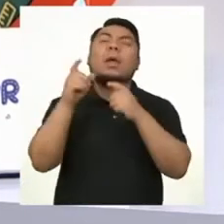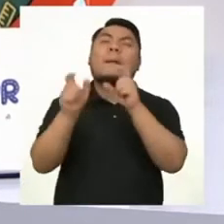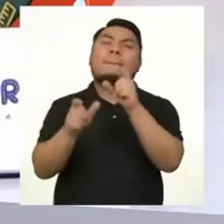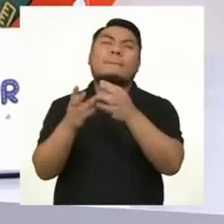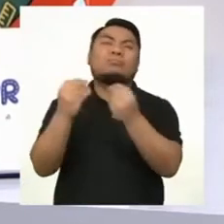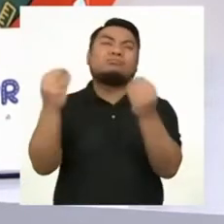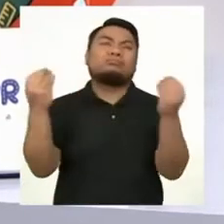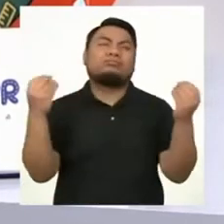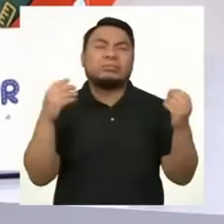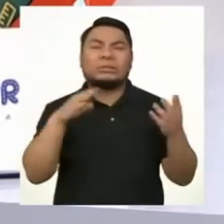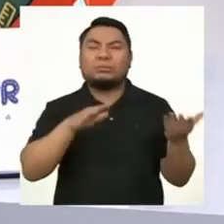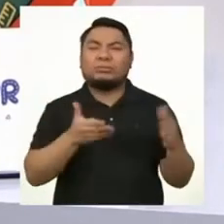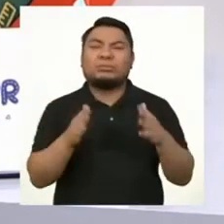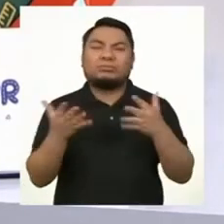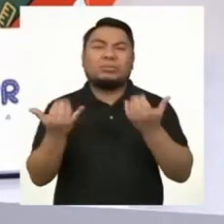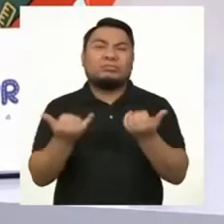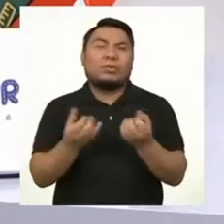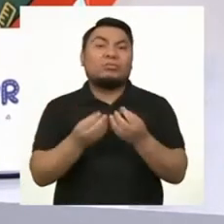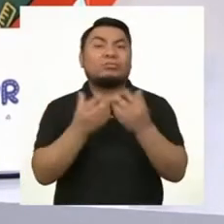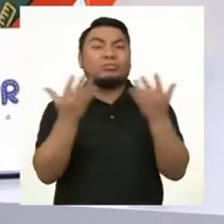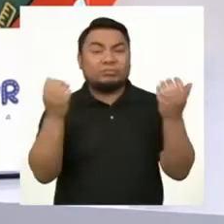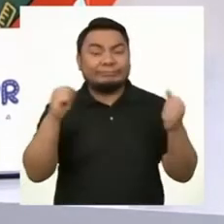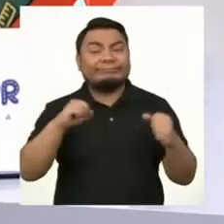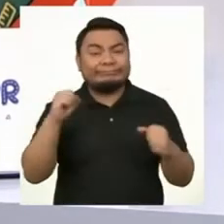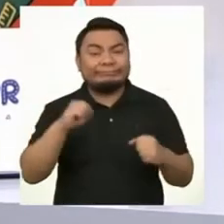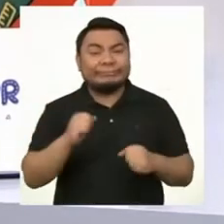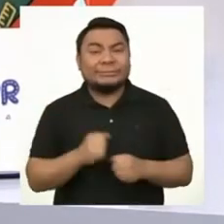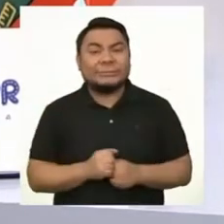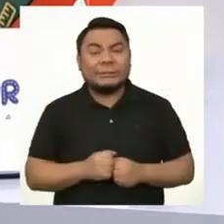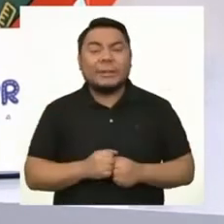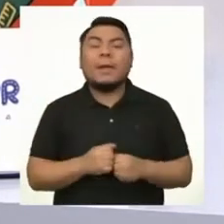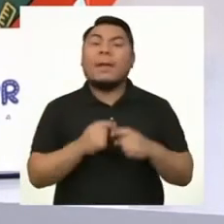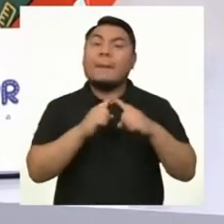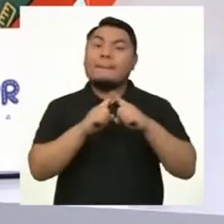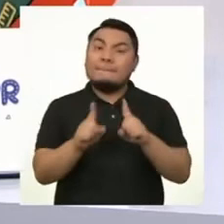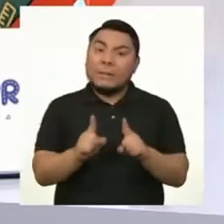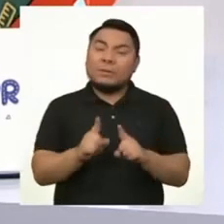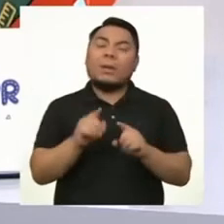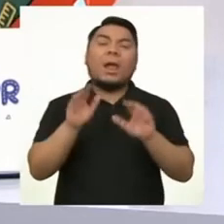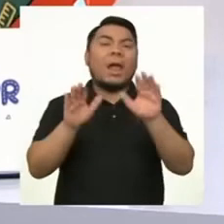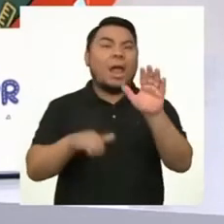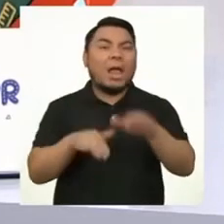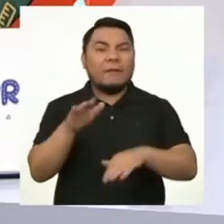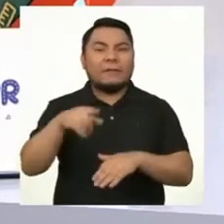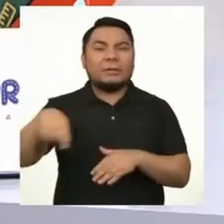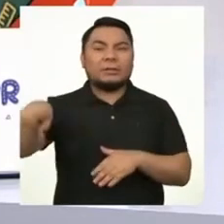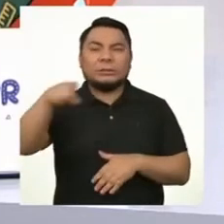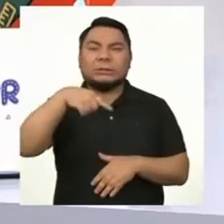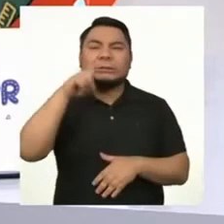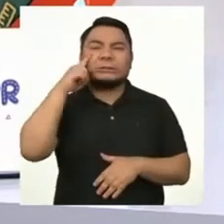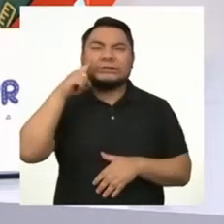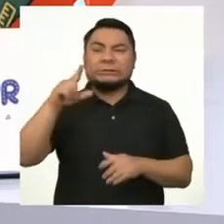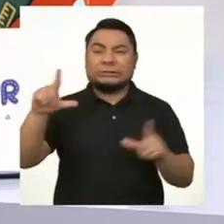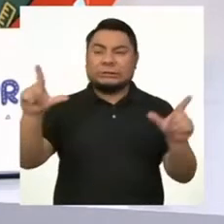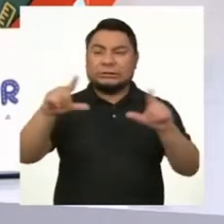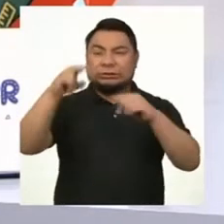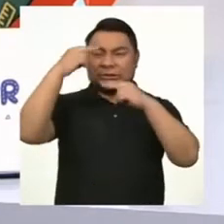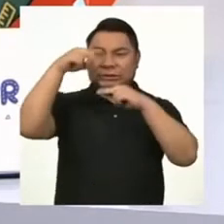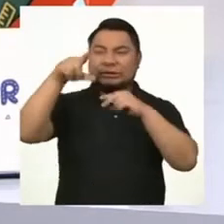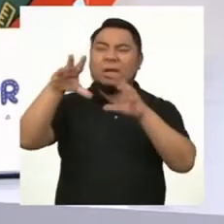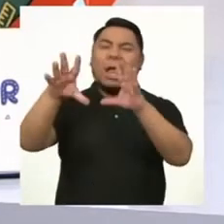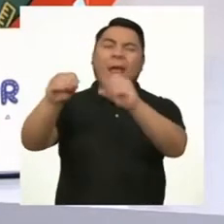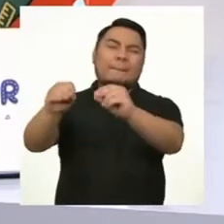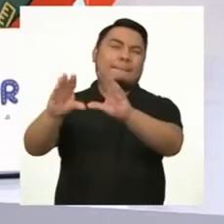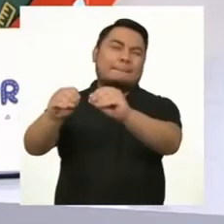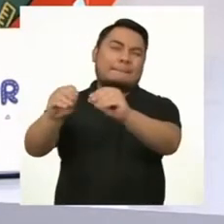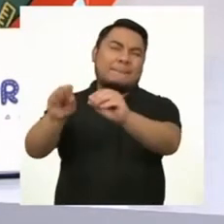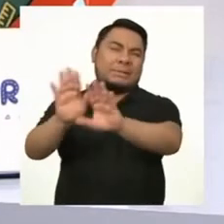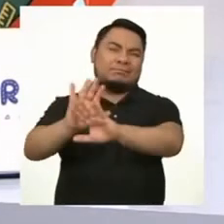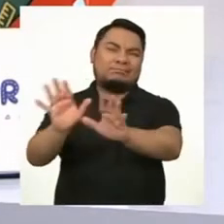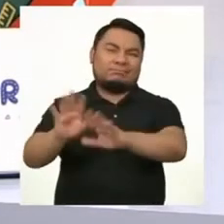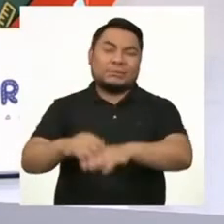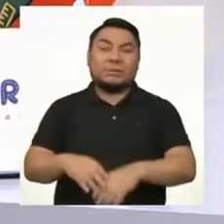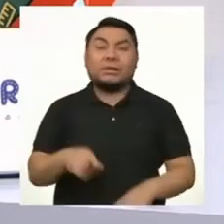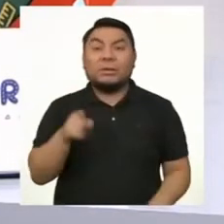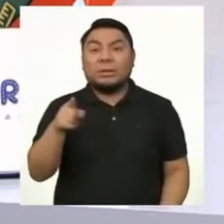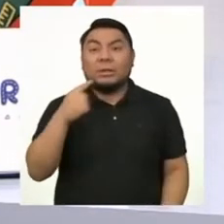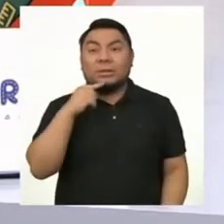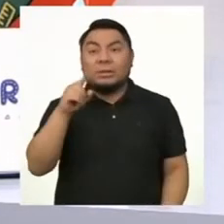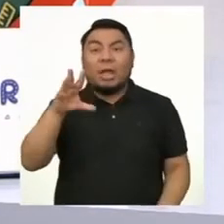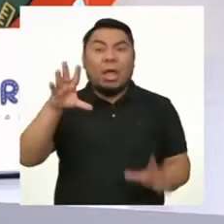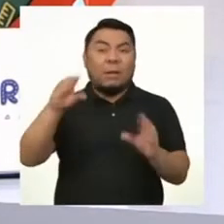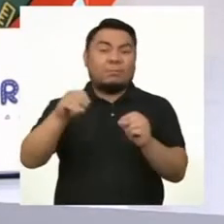encuentran así ahora mismo. Sin embargo, a veces es bueno apagar un rato las noticias. No te digo que